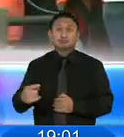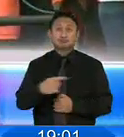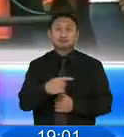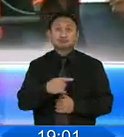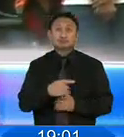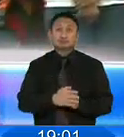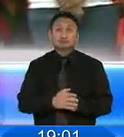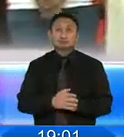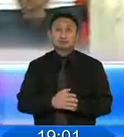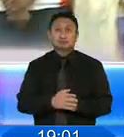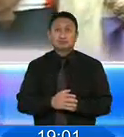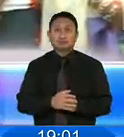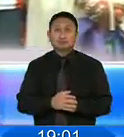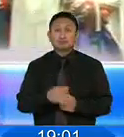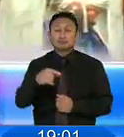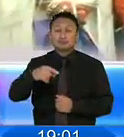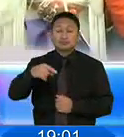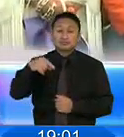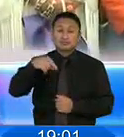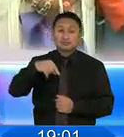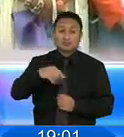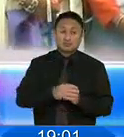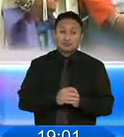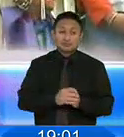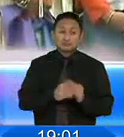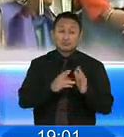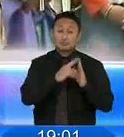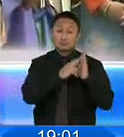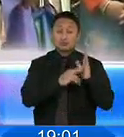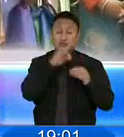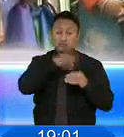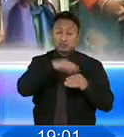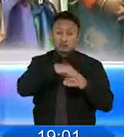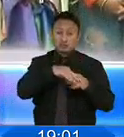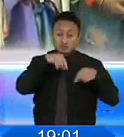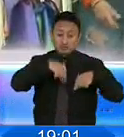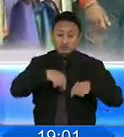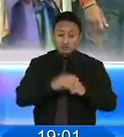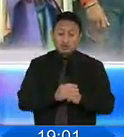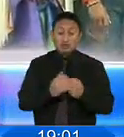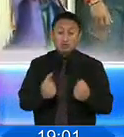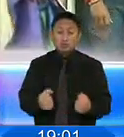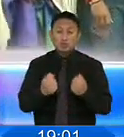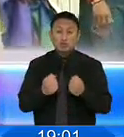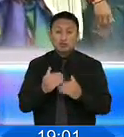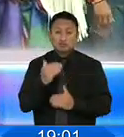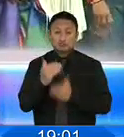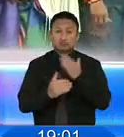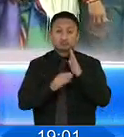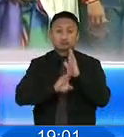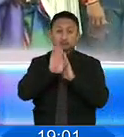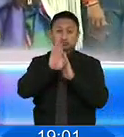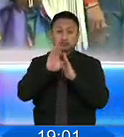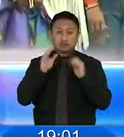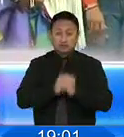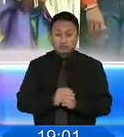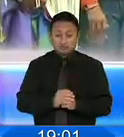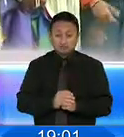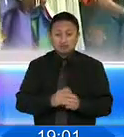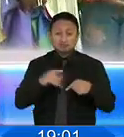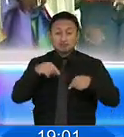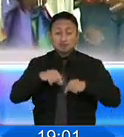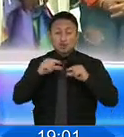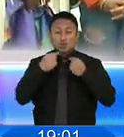proscribir, eliminar del registro electoral a esta fuerza progresista. Nos robaron el